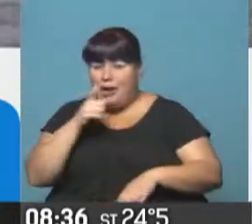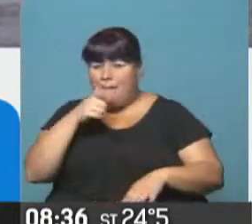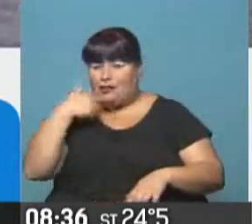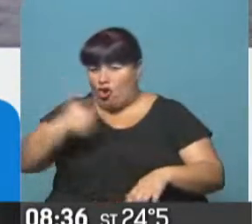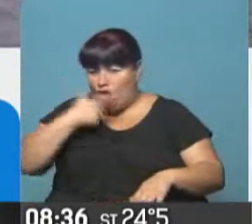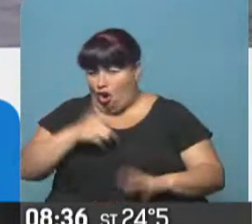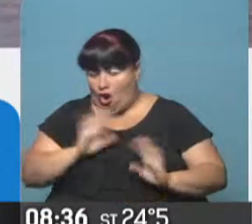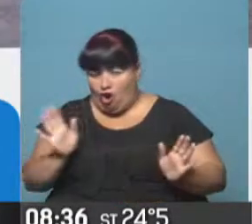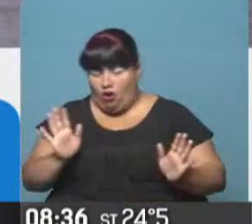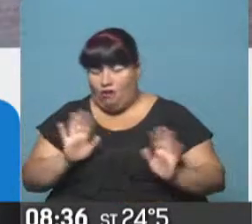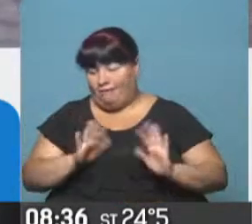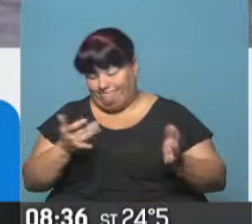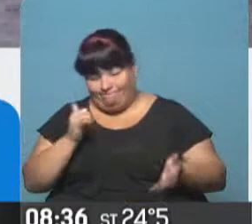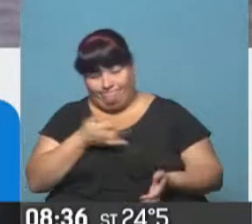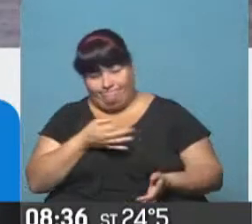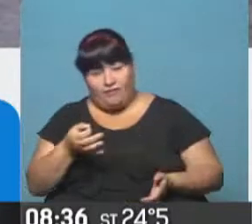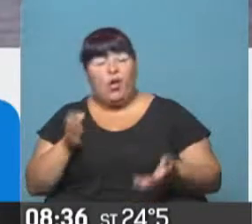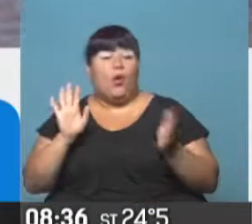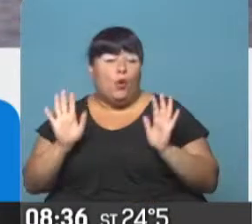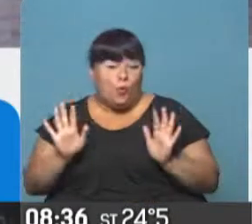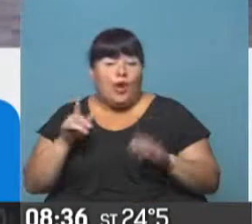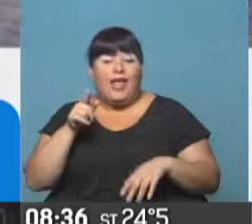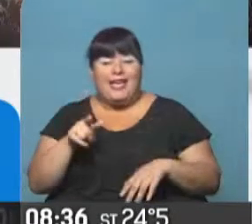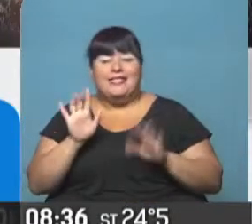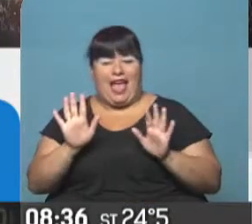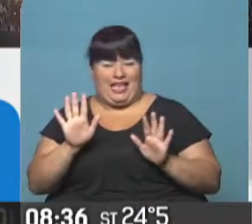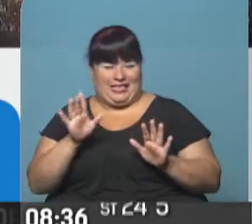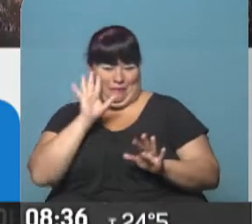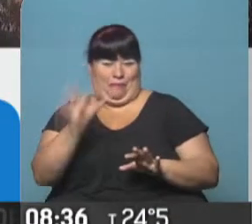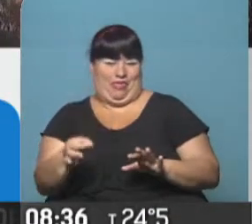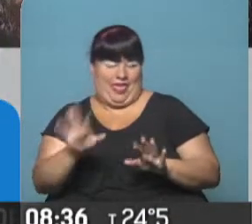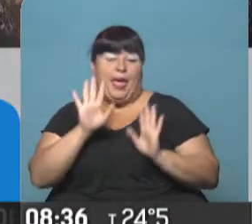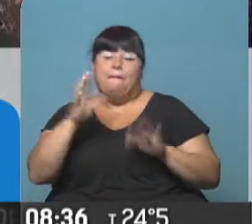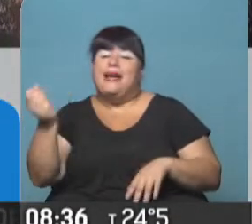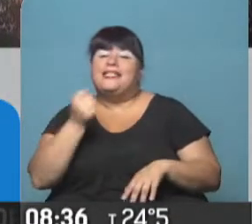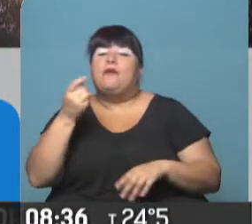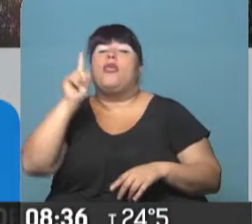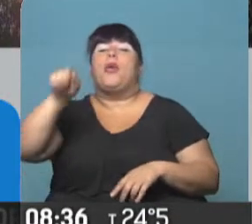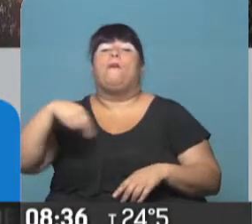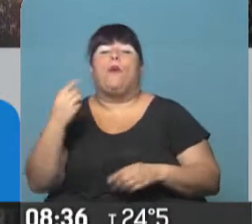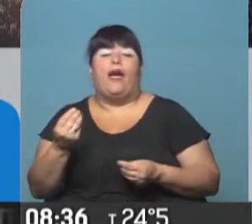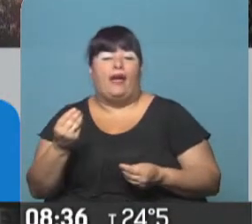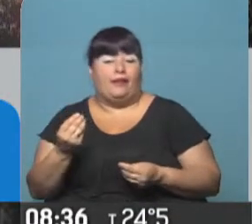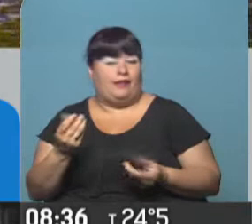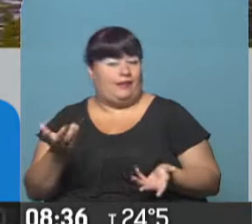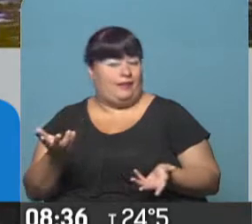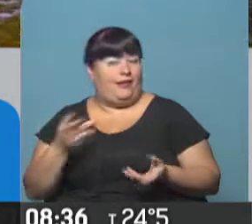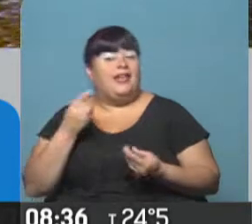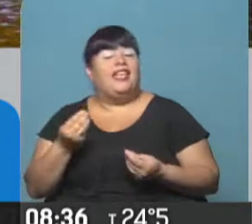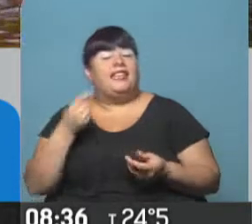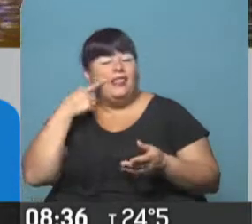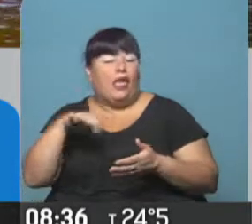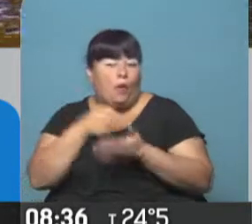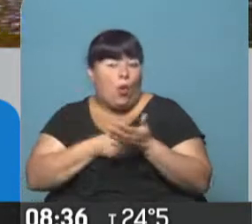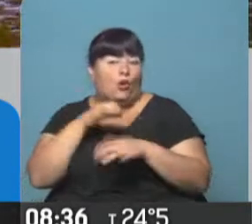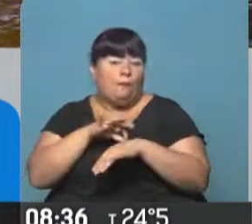camarón. Uh-huh. Sí, claro. Bueno, eso sería lo que se ve a simple vista. Pero lo importante es lo que provoca y con lo que tienen que luchar